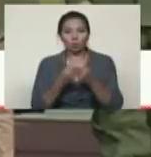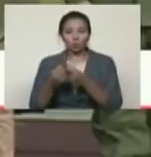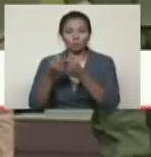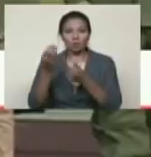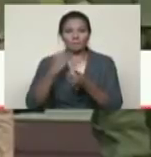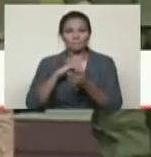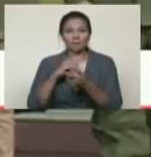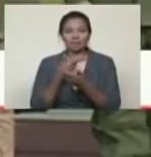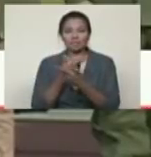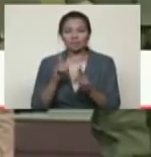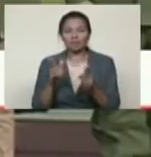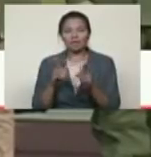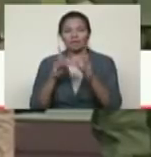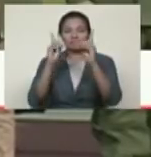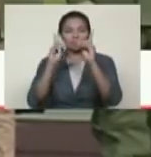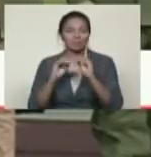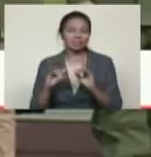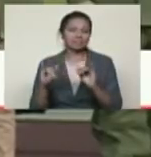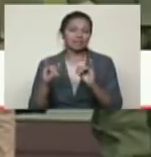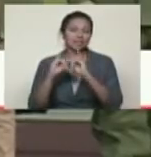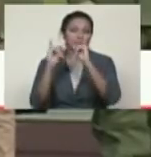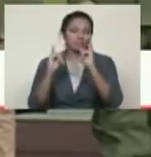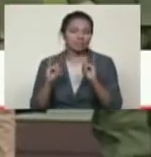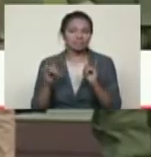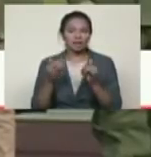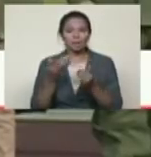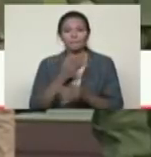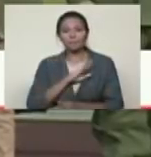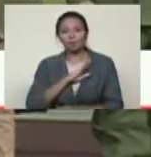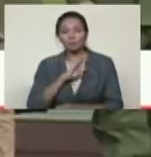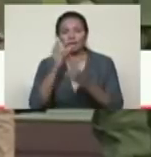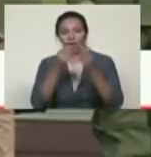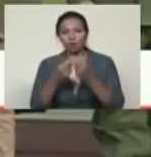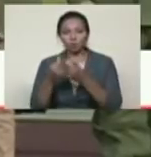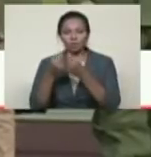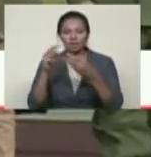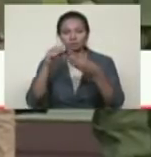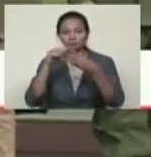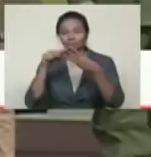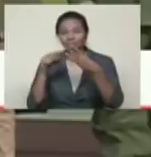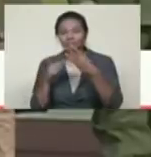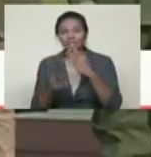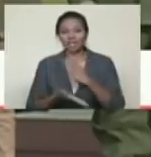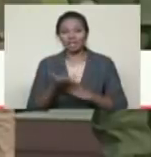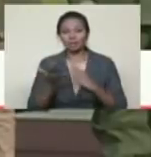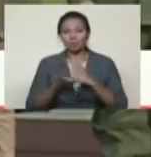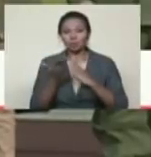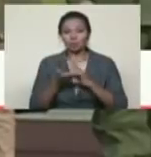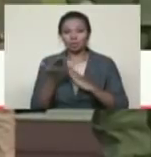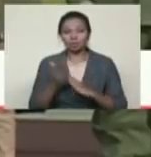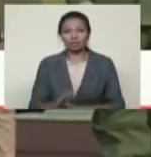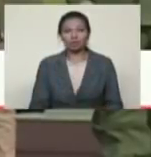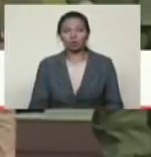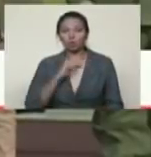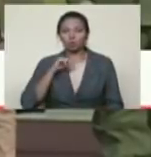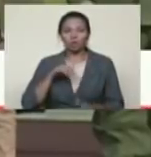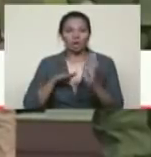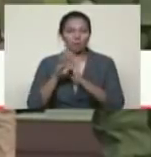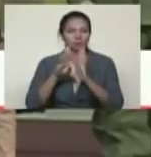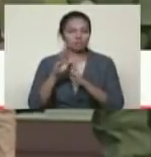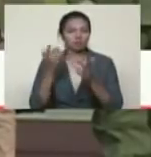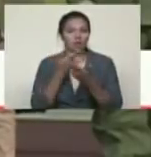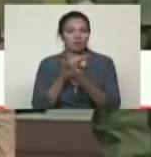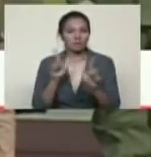de independencia y liberación económica verdadera. Tres elementos. Estamos en un proceso de